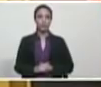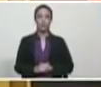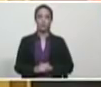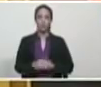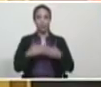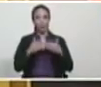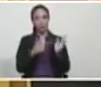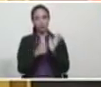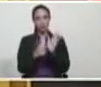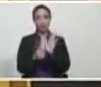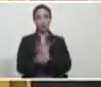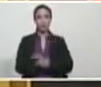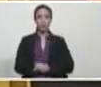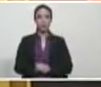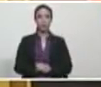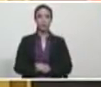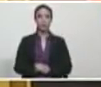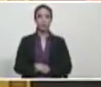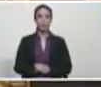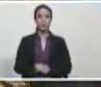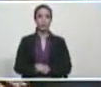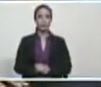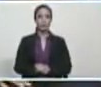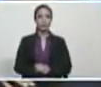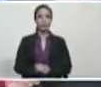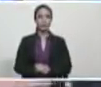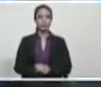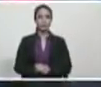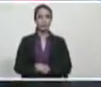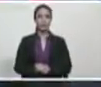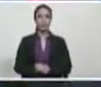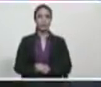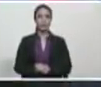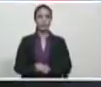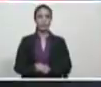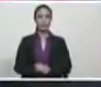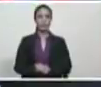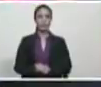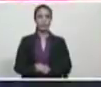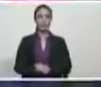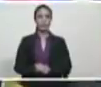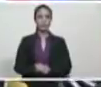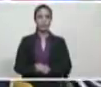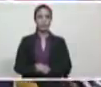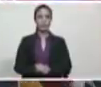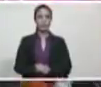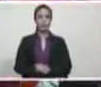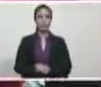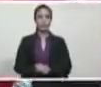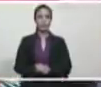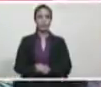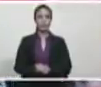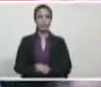Publíquese. Ejecútese. Y cúmplase.